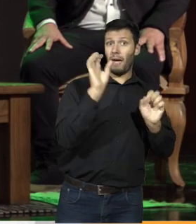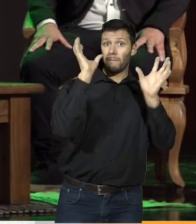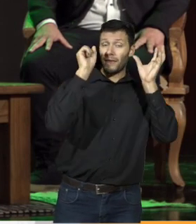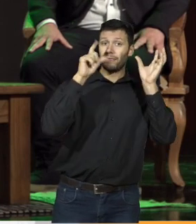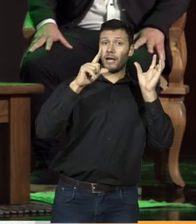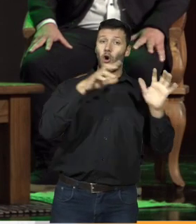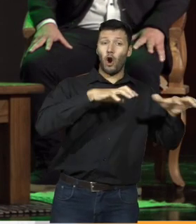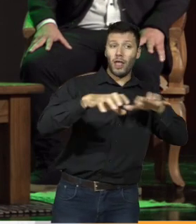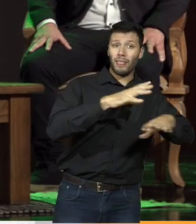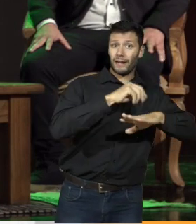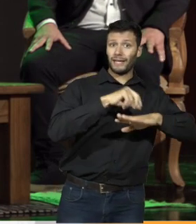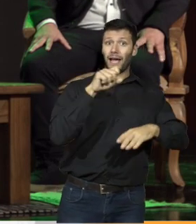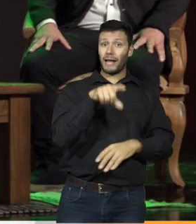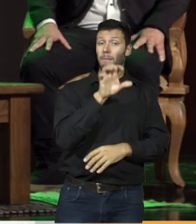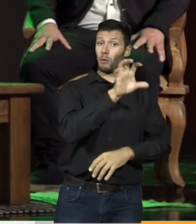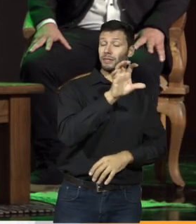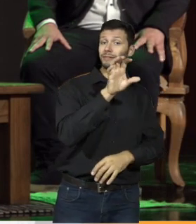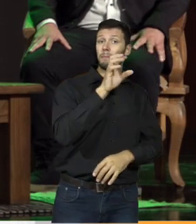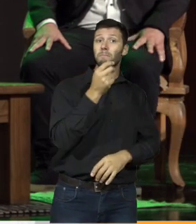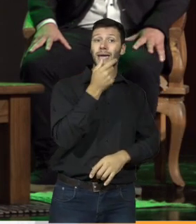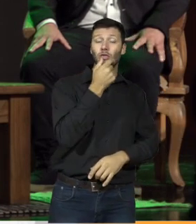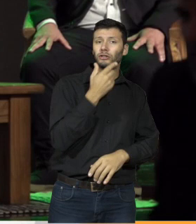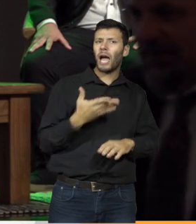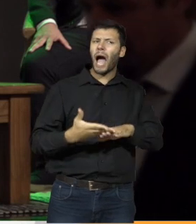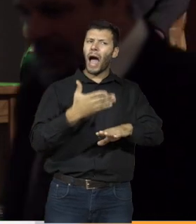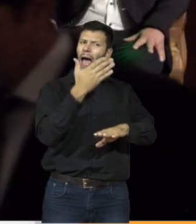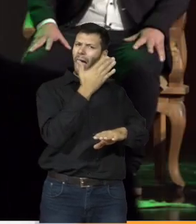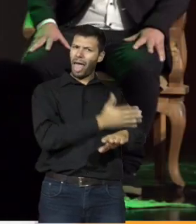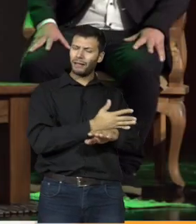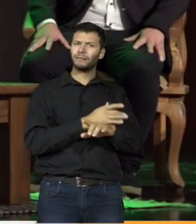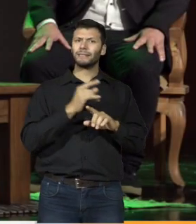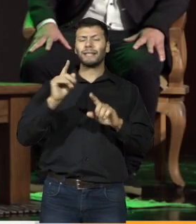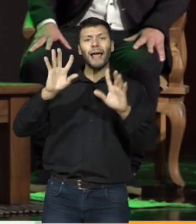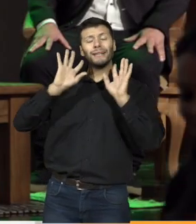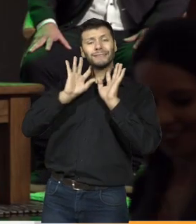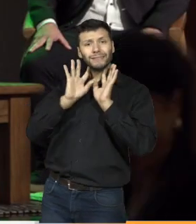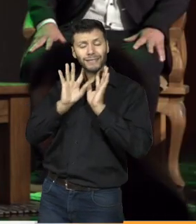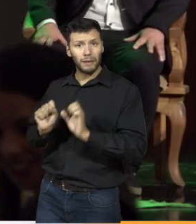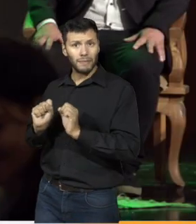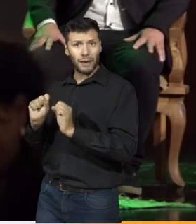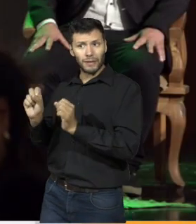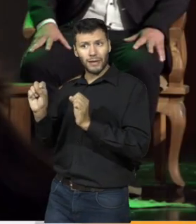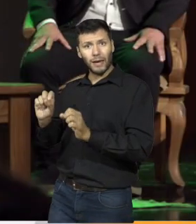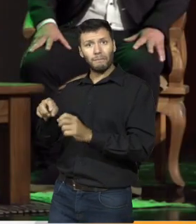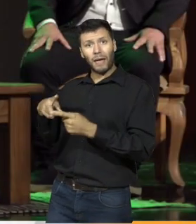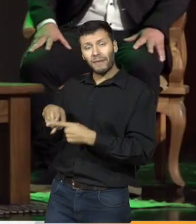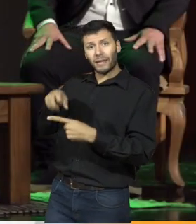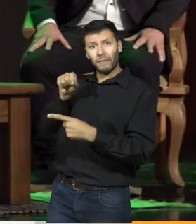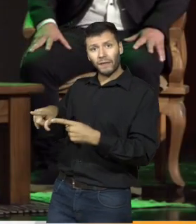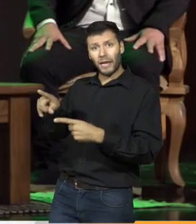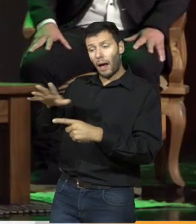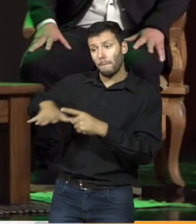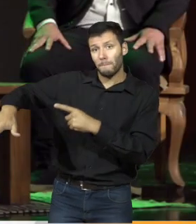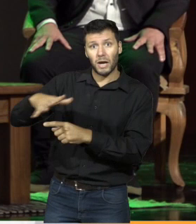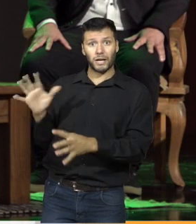de la provincia de Mendoza y anteriormente se desempeñó como secretaria técnica del Ministerio de Tierra, Ambiente y Recursos